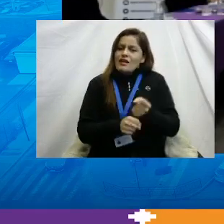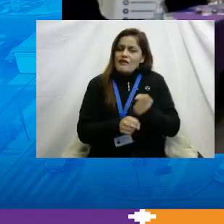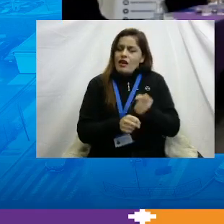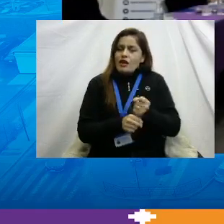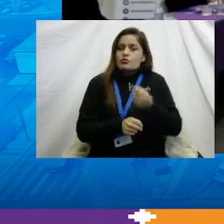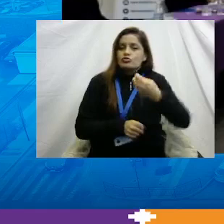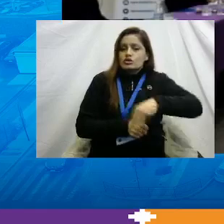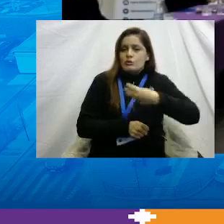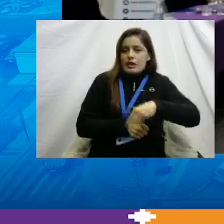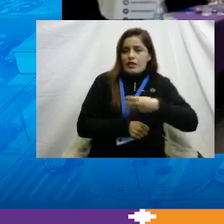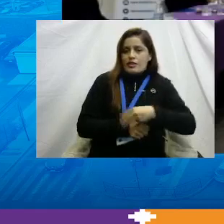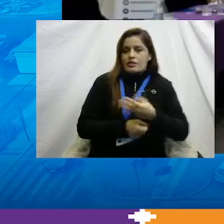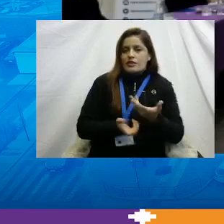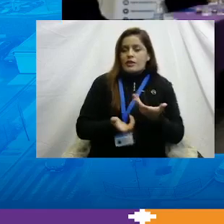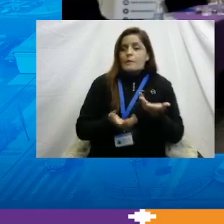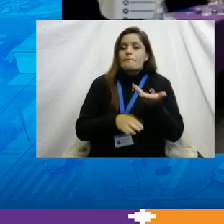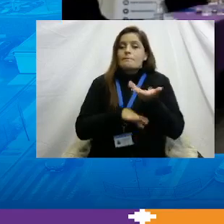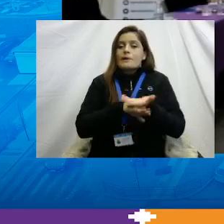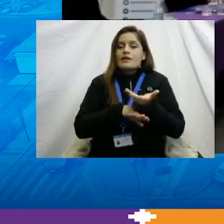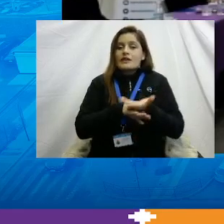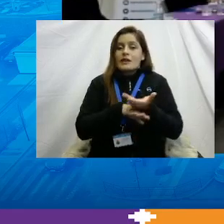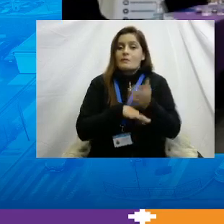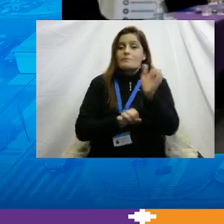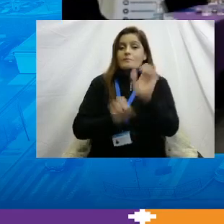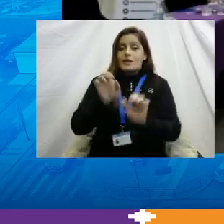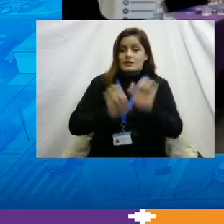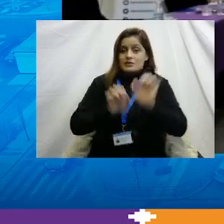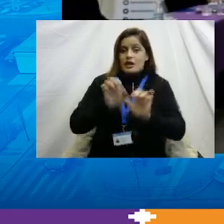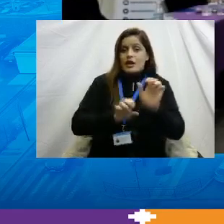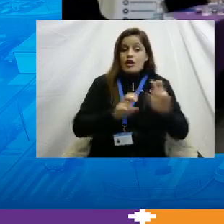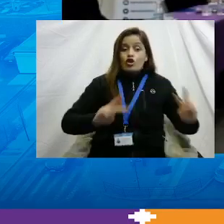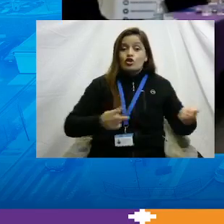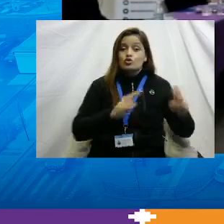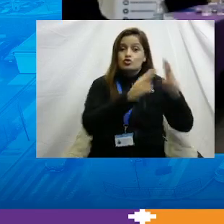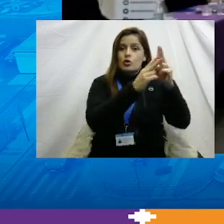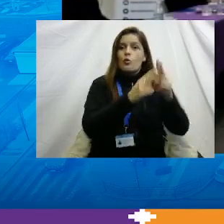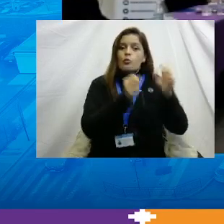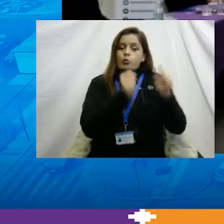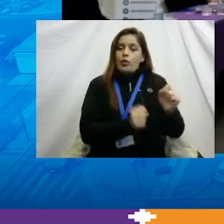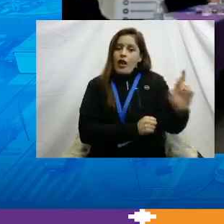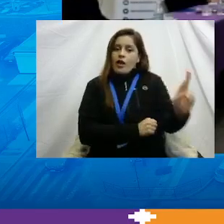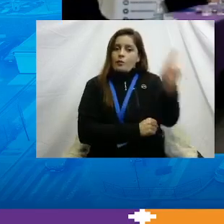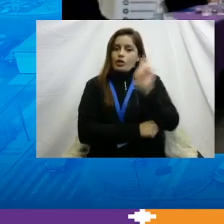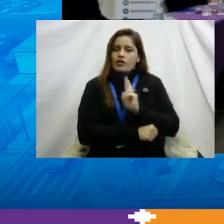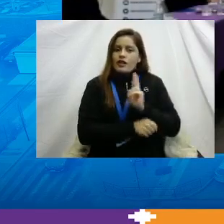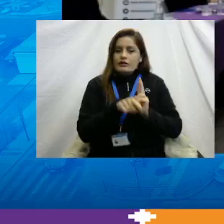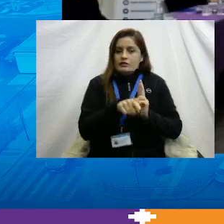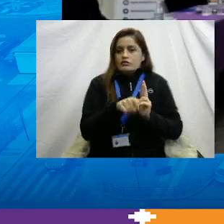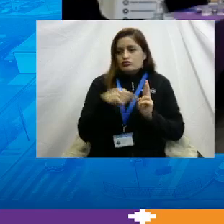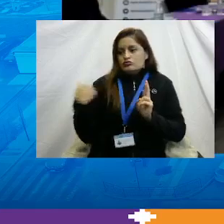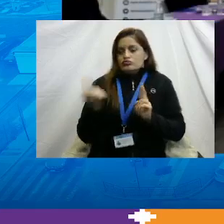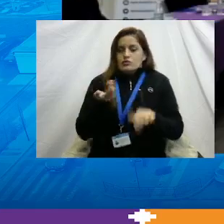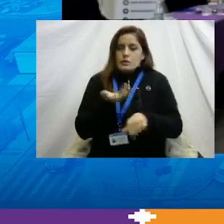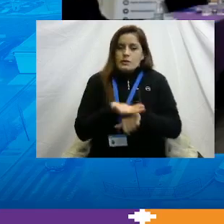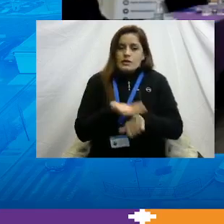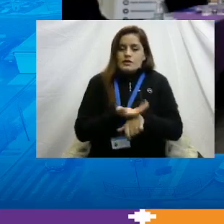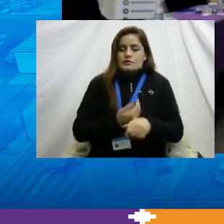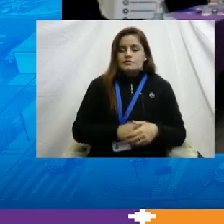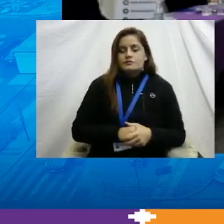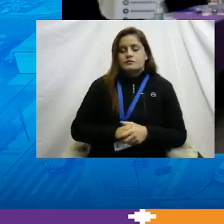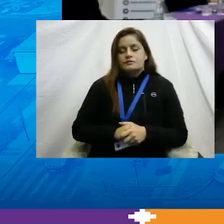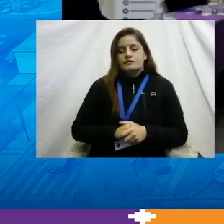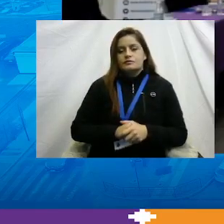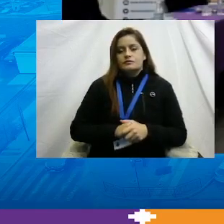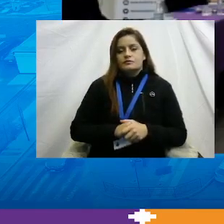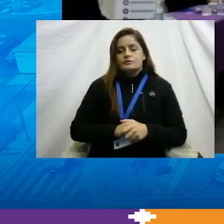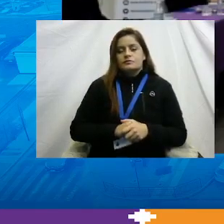para solicitar a la empresa que pueda también responder frente a estas solicitudes.